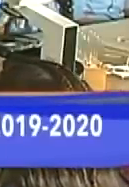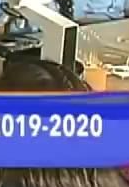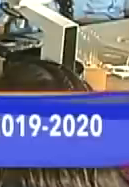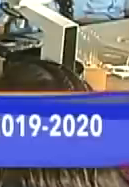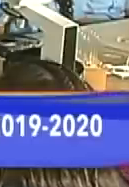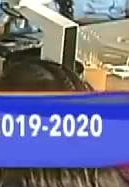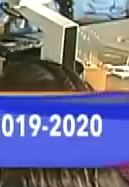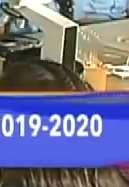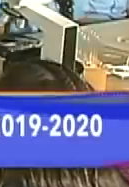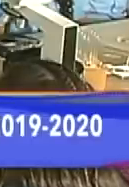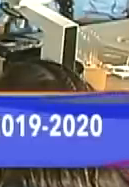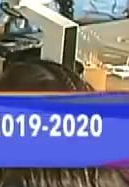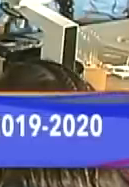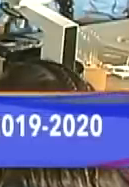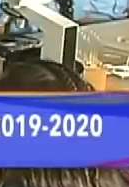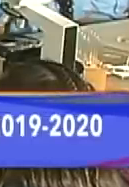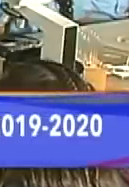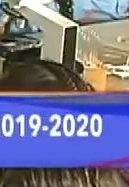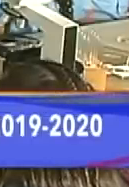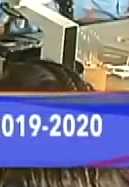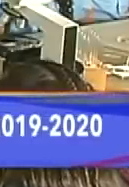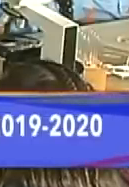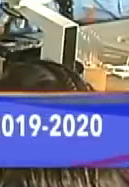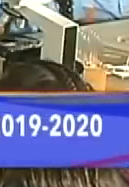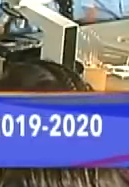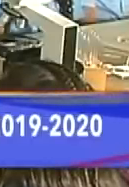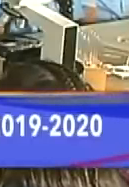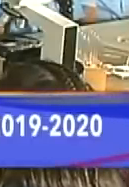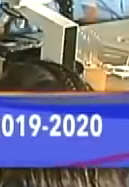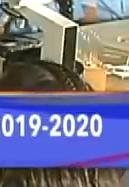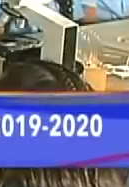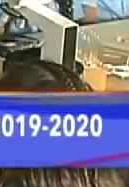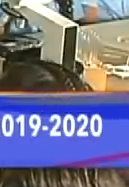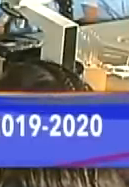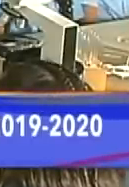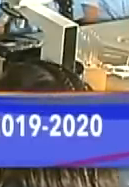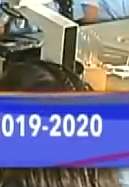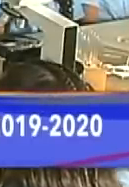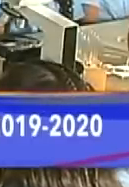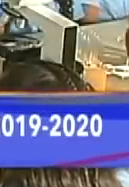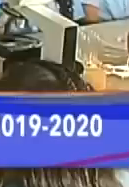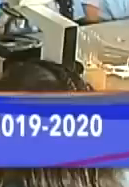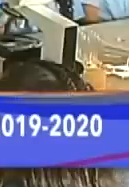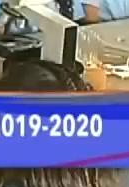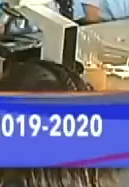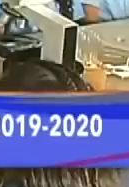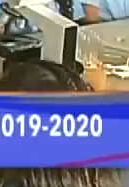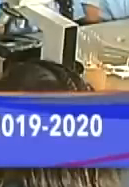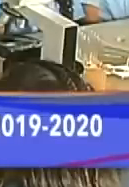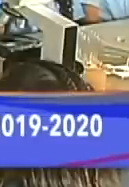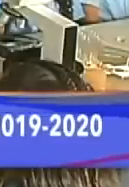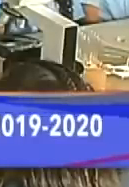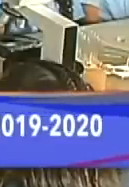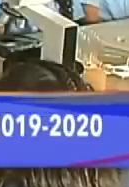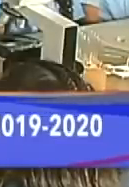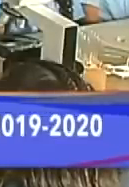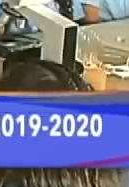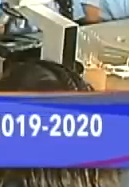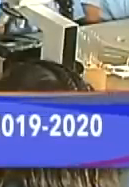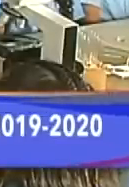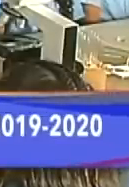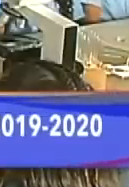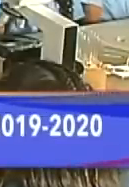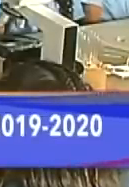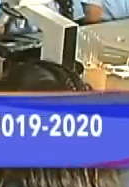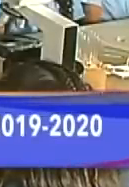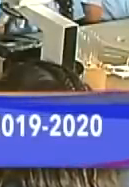una característica importante presidente la comunidad se unió esa escuela como suya desde que iniciamos la construcción vigilaron la